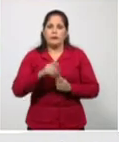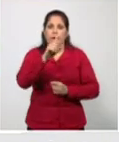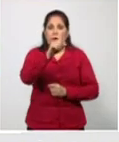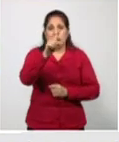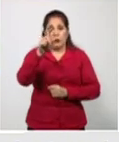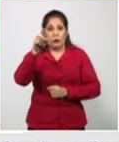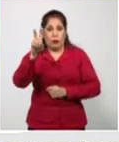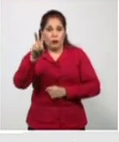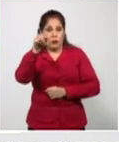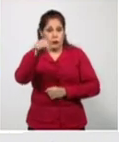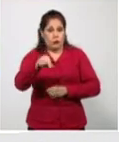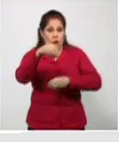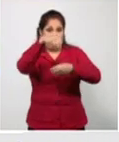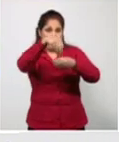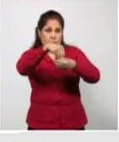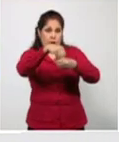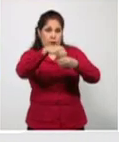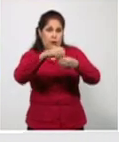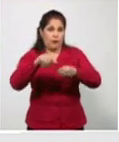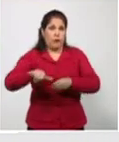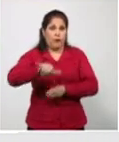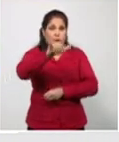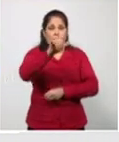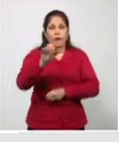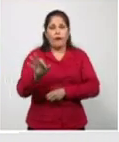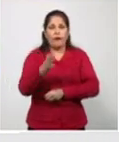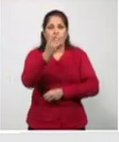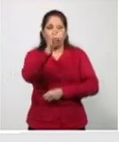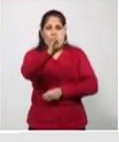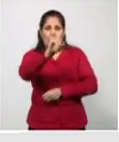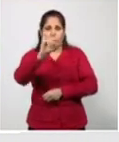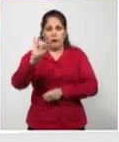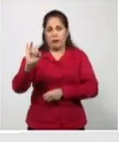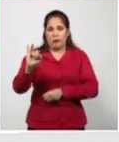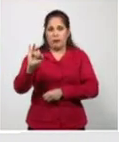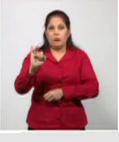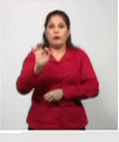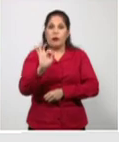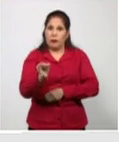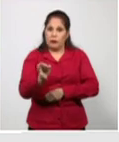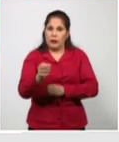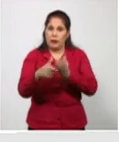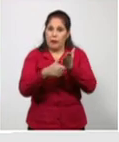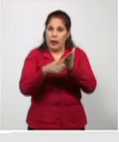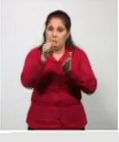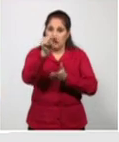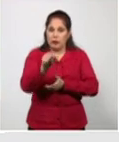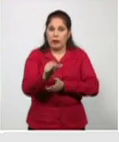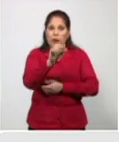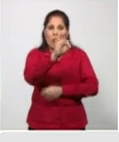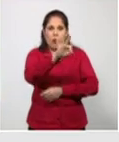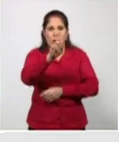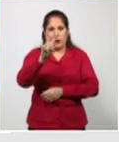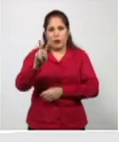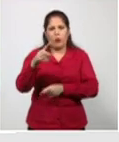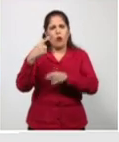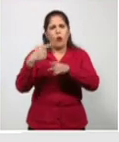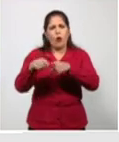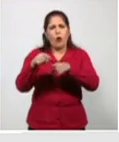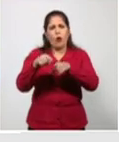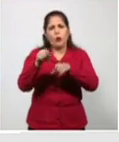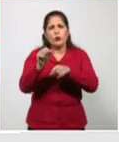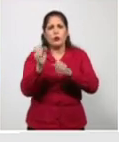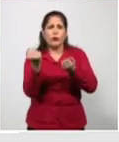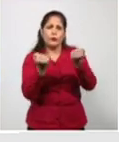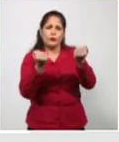pasajeros, uno del France con 97, de los cuales realmente pasajeros eran 82, los demás era tripulación,